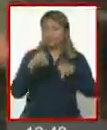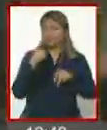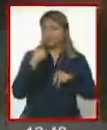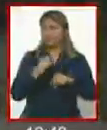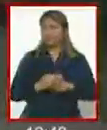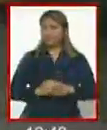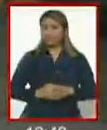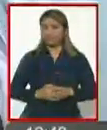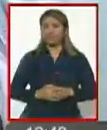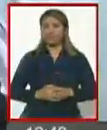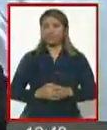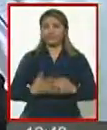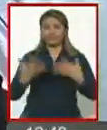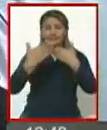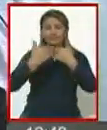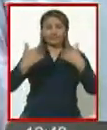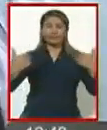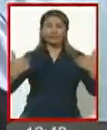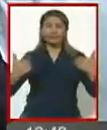sido despojados